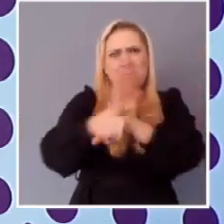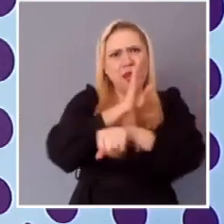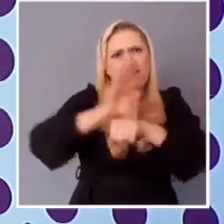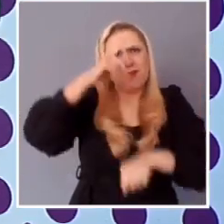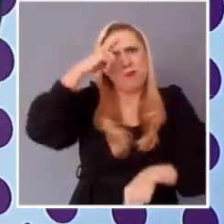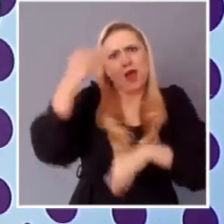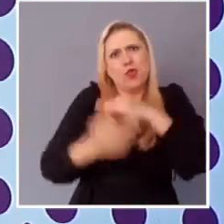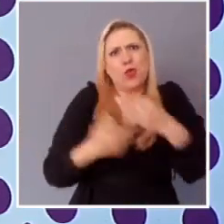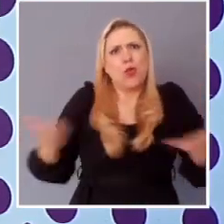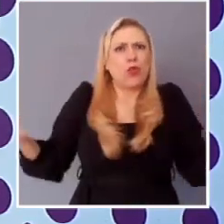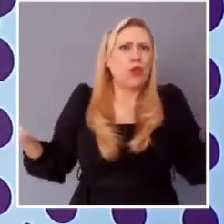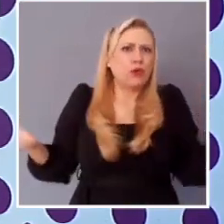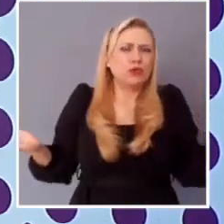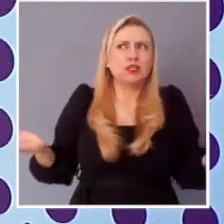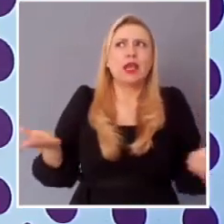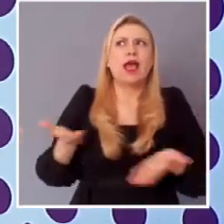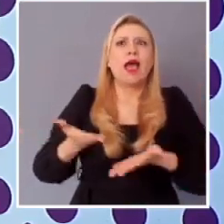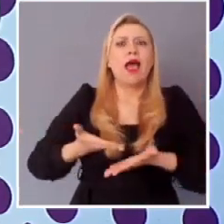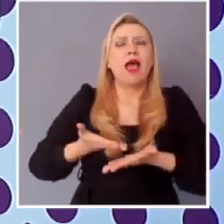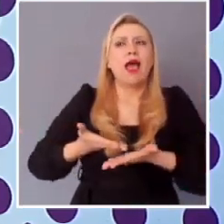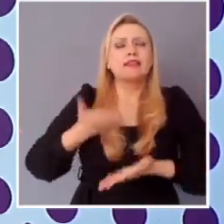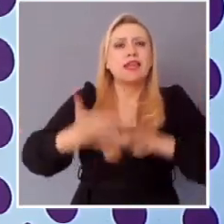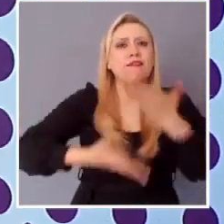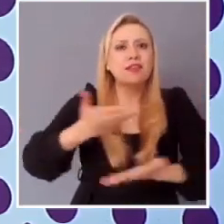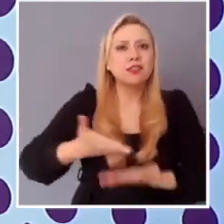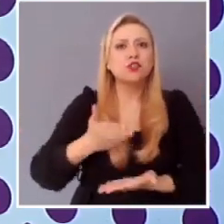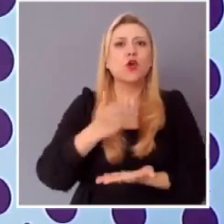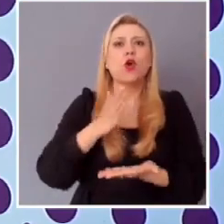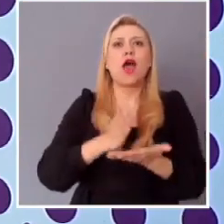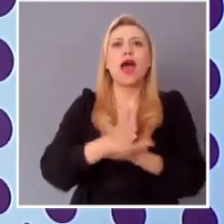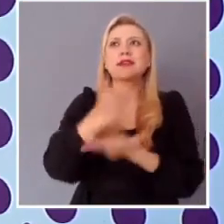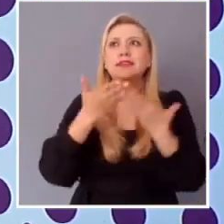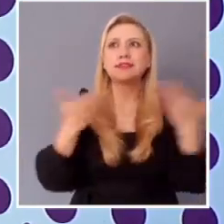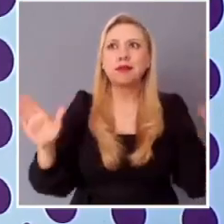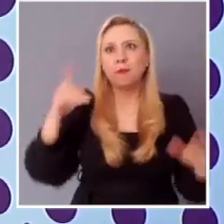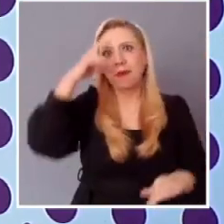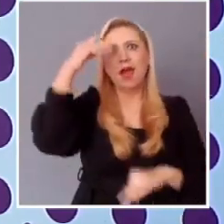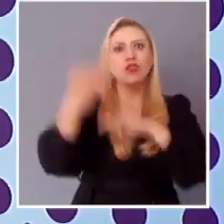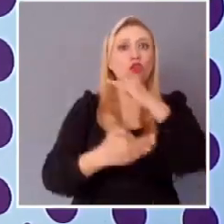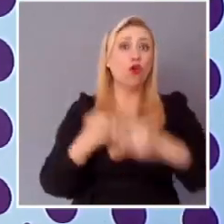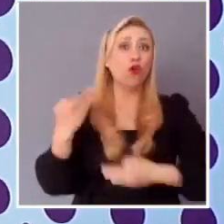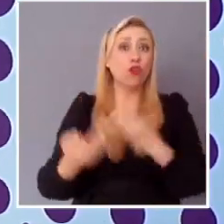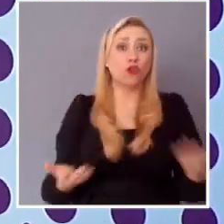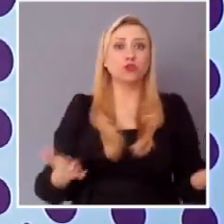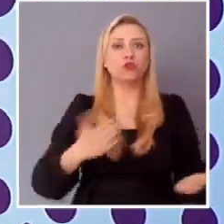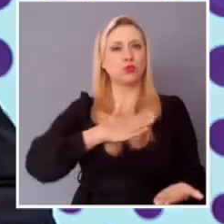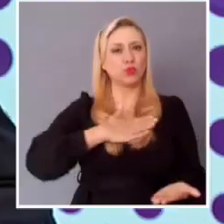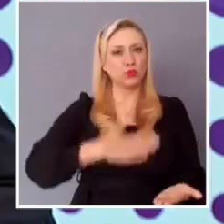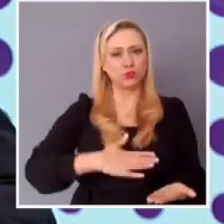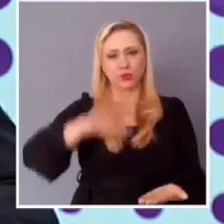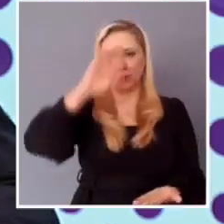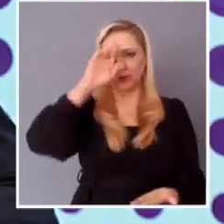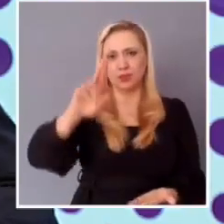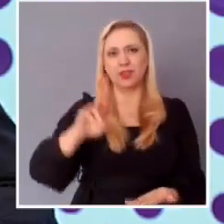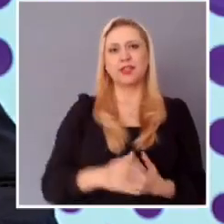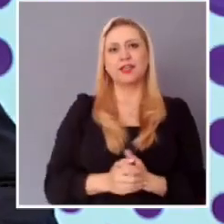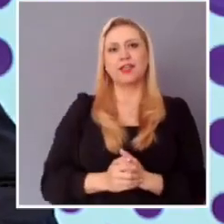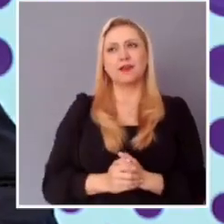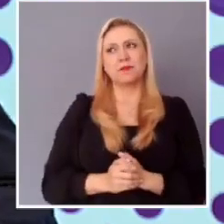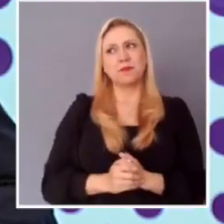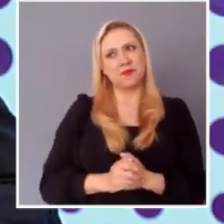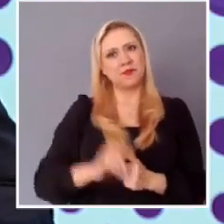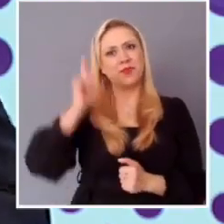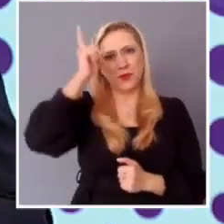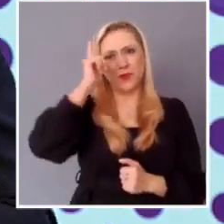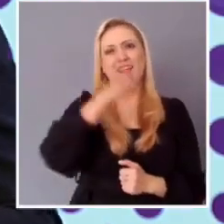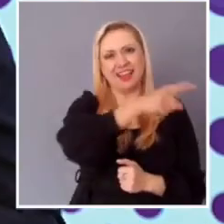va a implicar servicios accesibles para toda persona en nuestro país. Sin duda. Y bueno, esperemos que después de que vean este